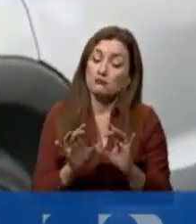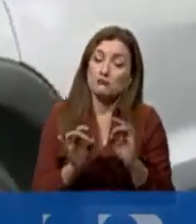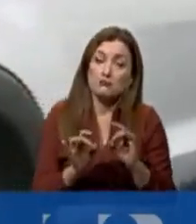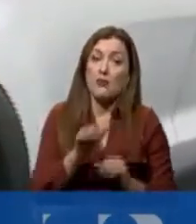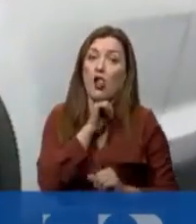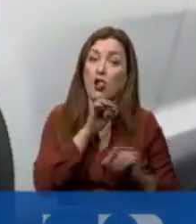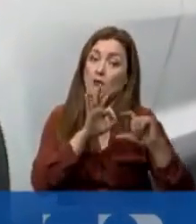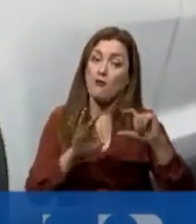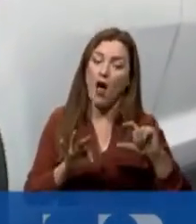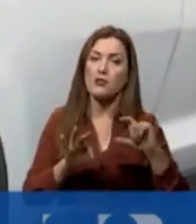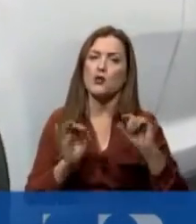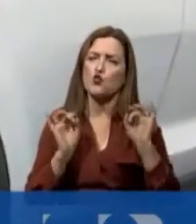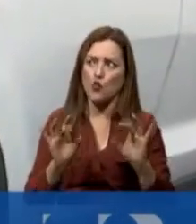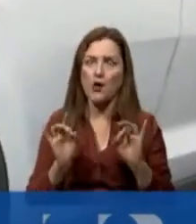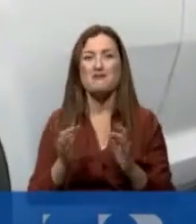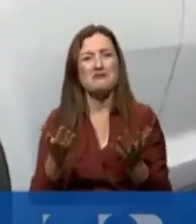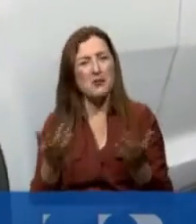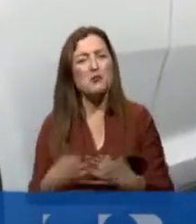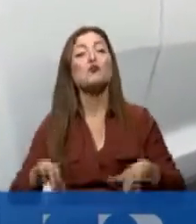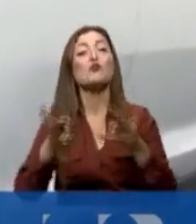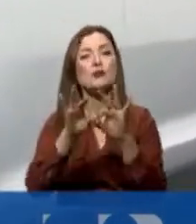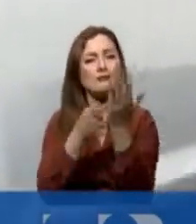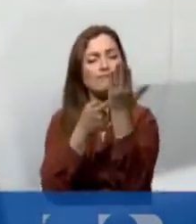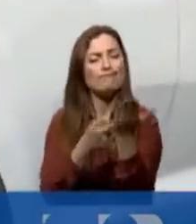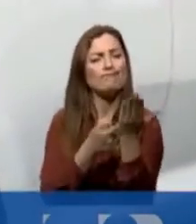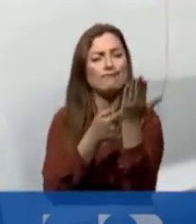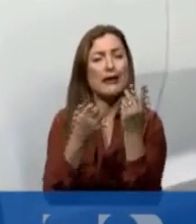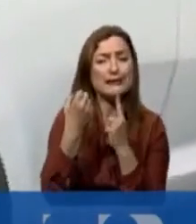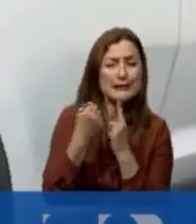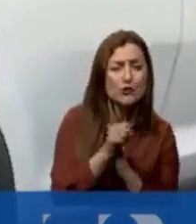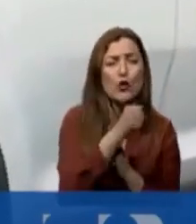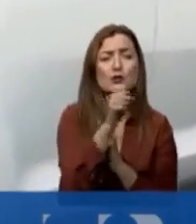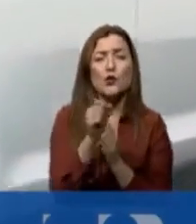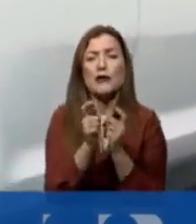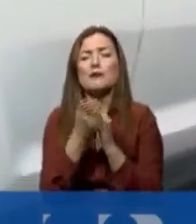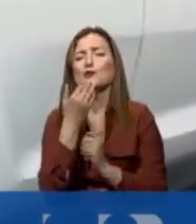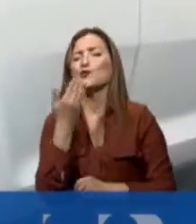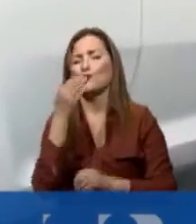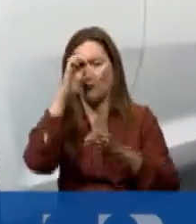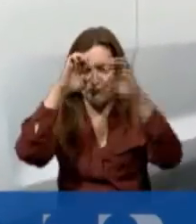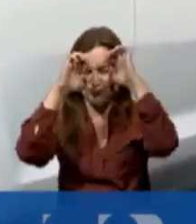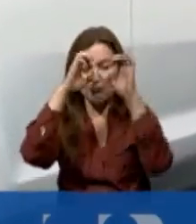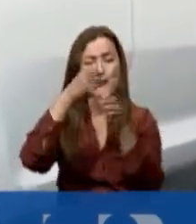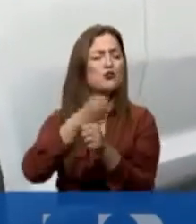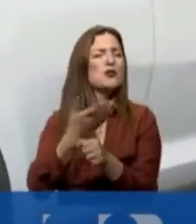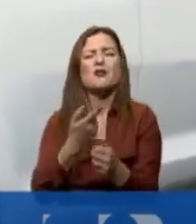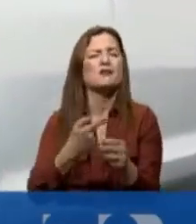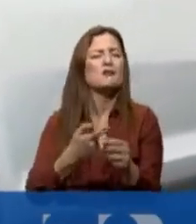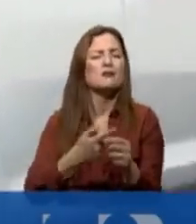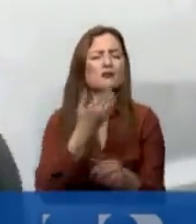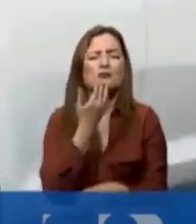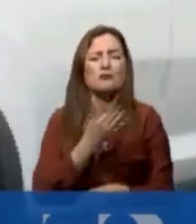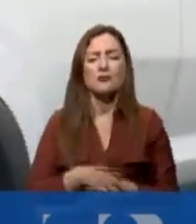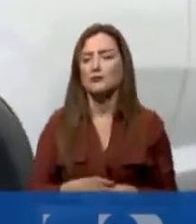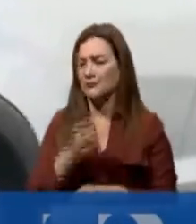los índices delincuenciales, pero sí es importante analizar un poco la situación y cómo se van a cambiar estas estrategias de seguridad acá en Quito. Buenos días. Sí,